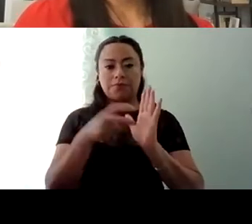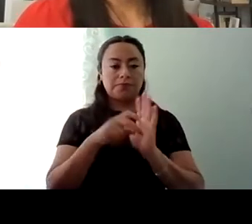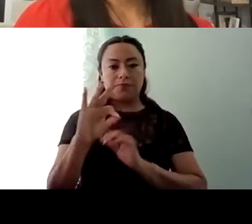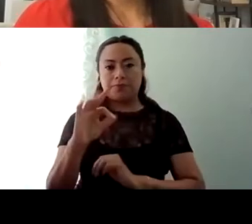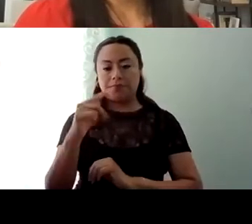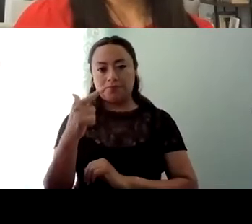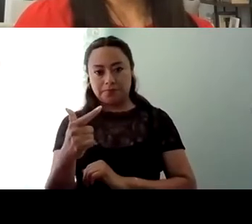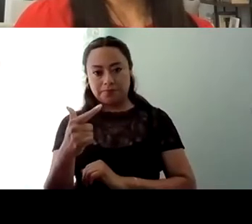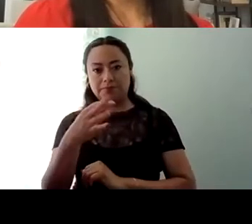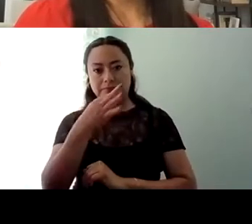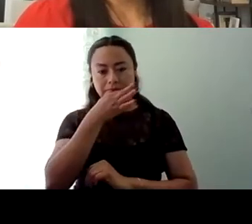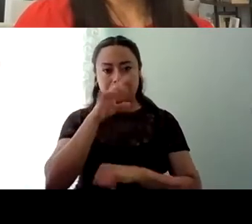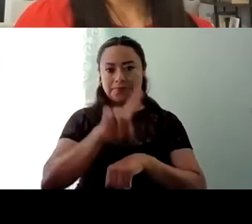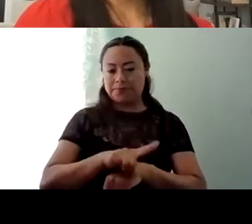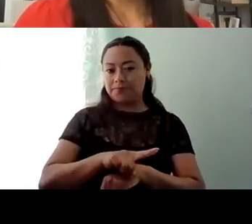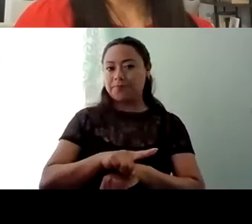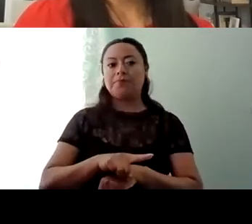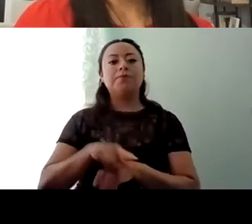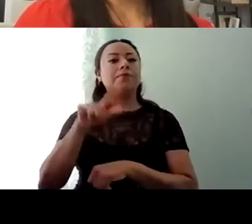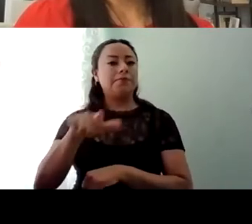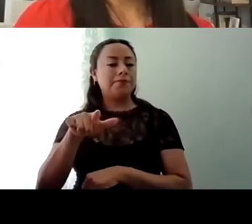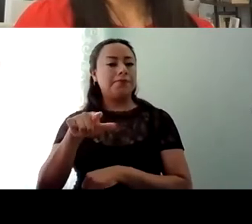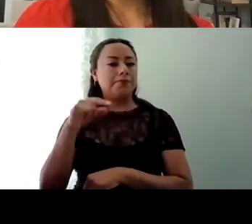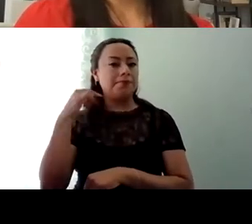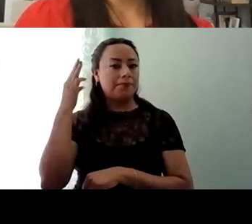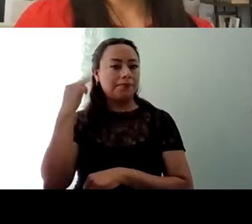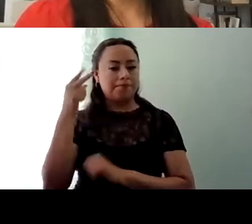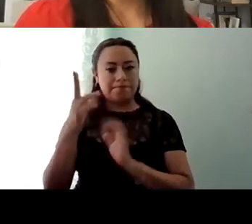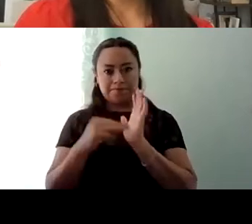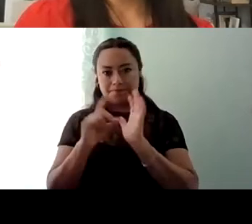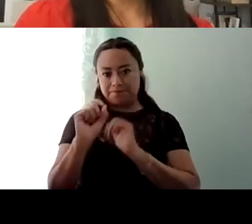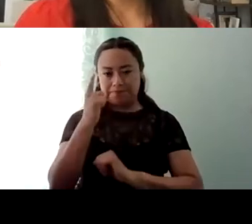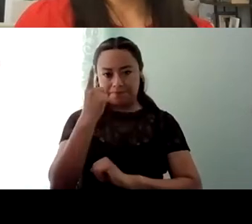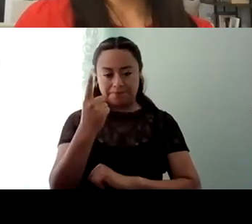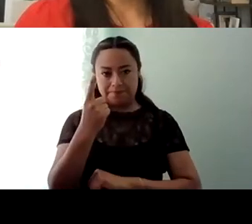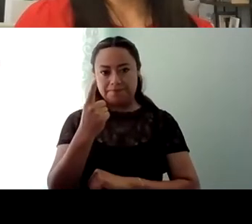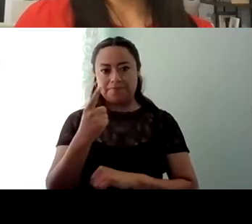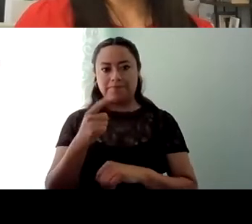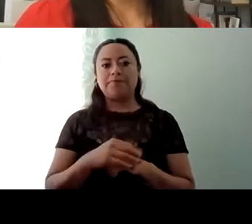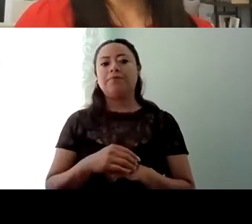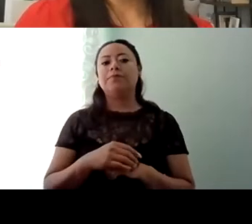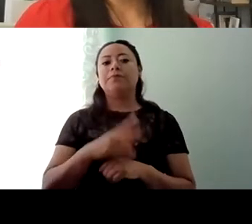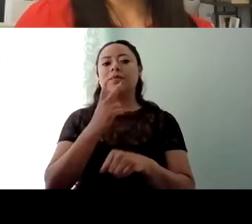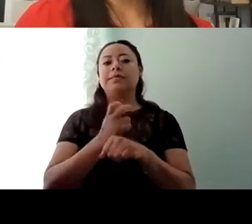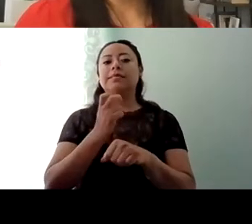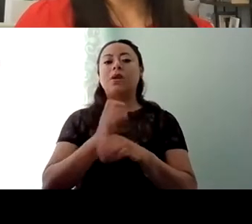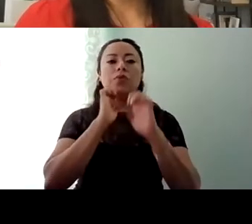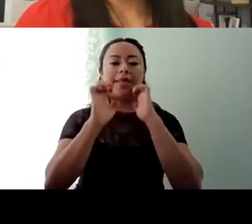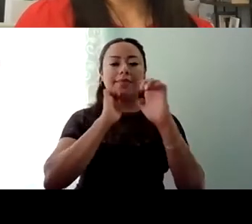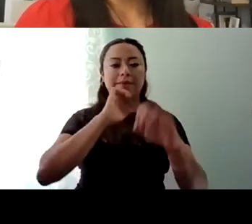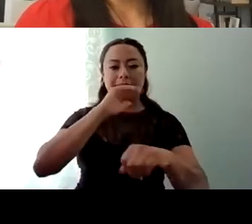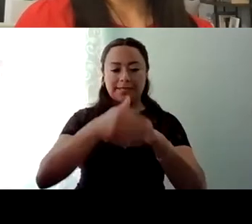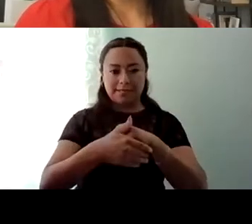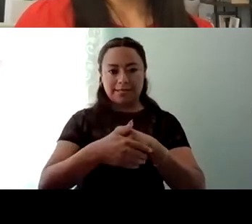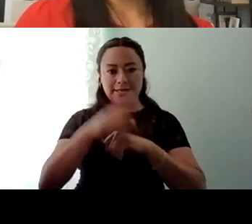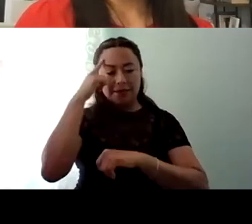11:47 del día 17 de marzo de 2021, damos por concluida esta segunda entrevista para desahogar el proceso de reelección de